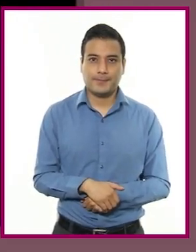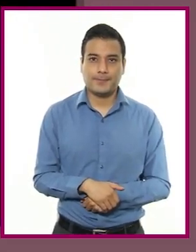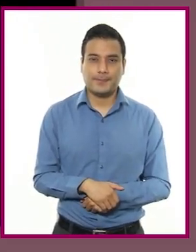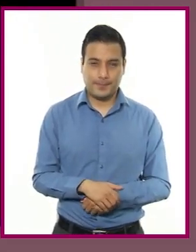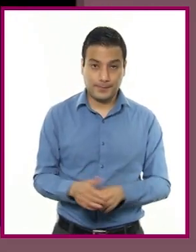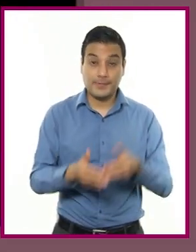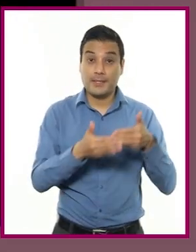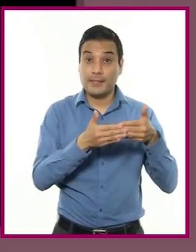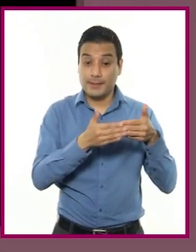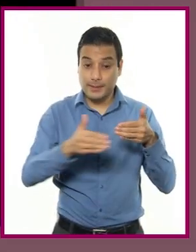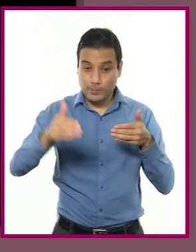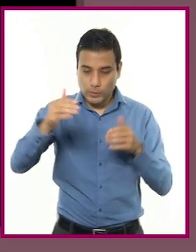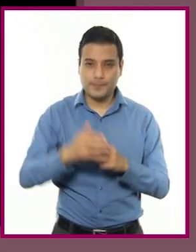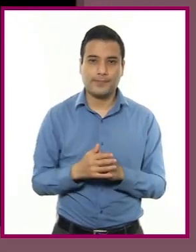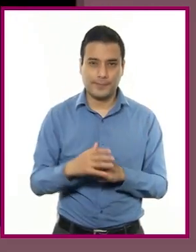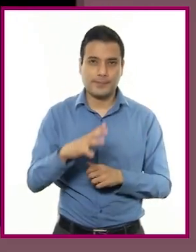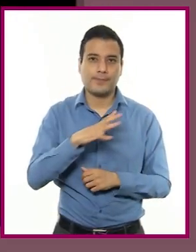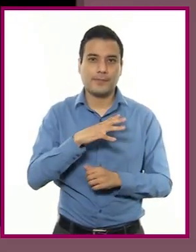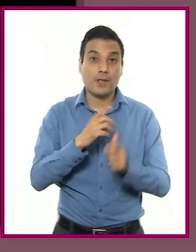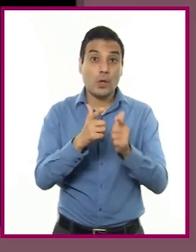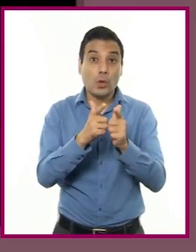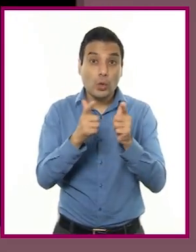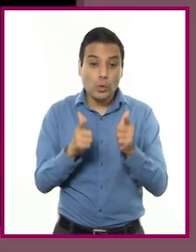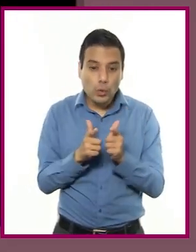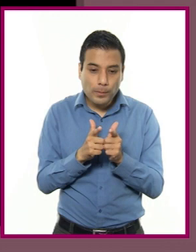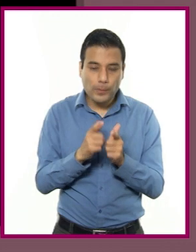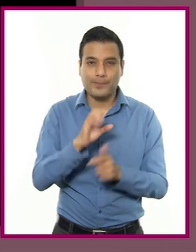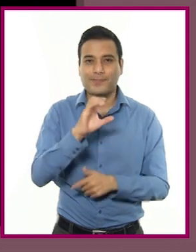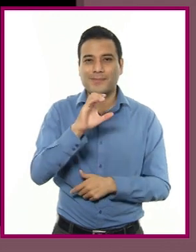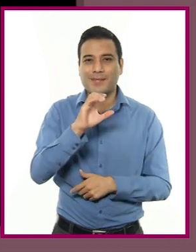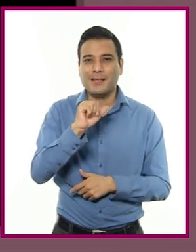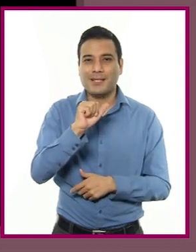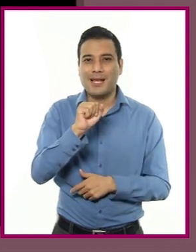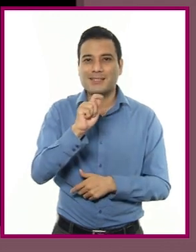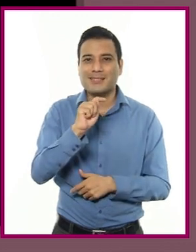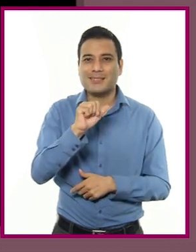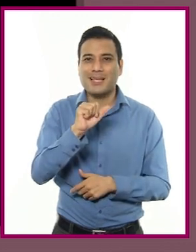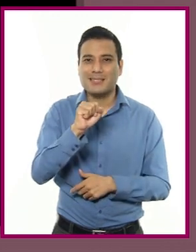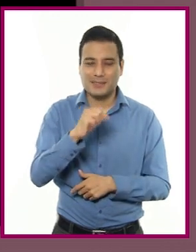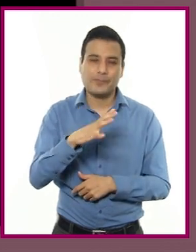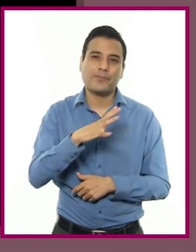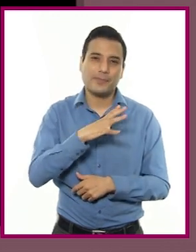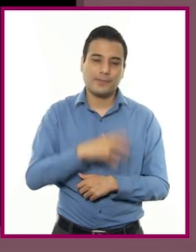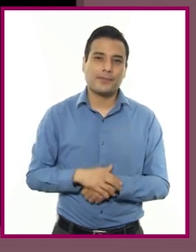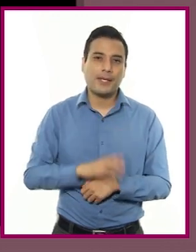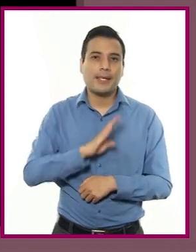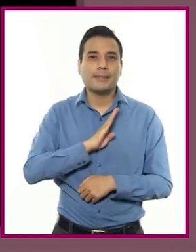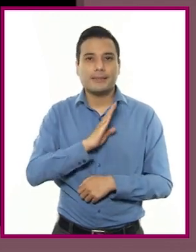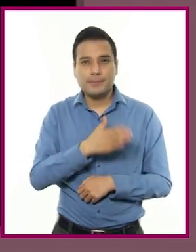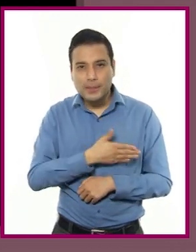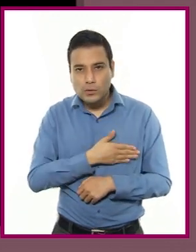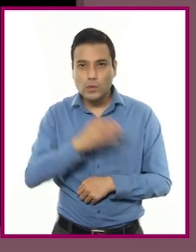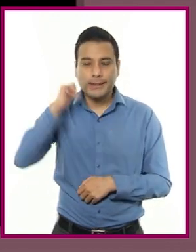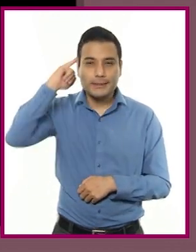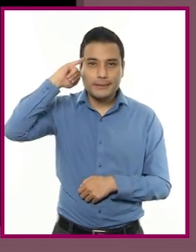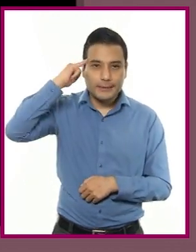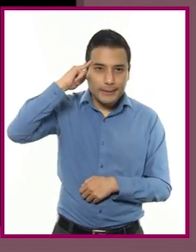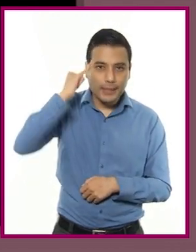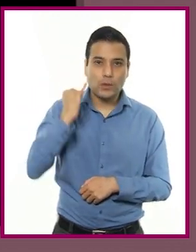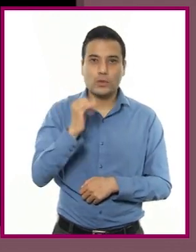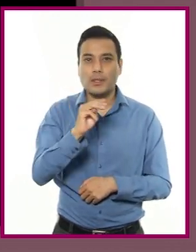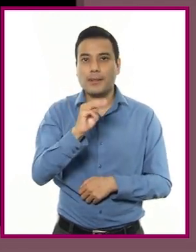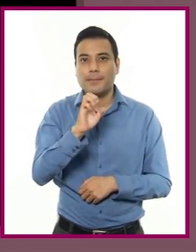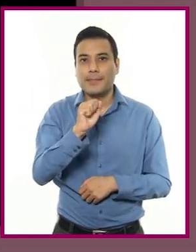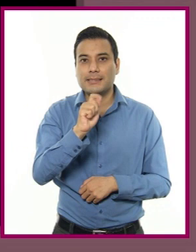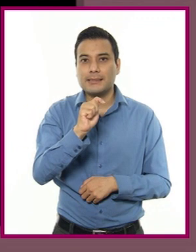Posteriormente, se dio el nombre de castas a los descendientes que fueron producto de las mezclas entre españoles, criollos, indígenas, mestizos